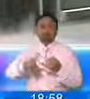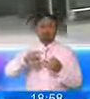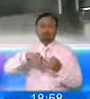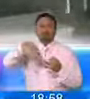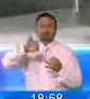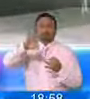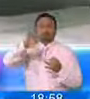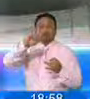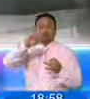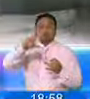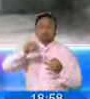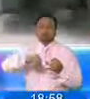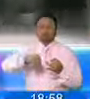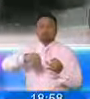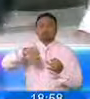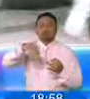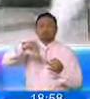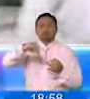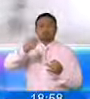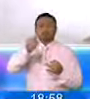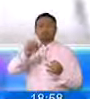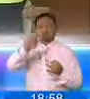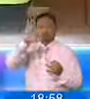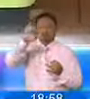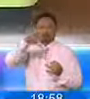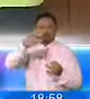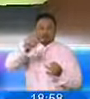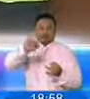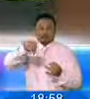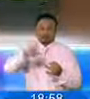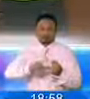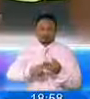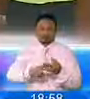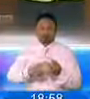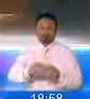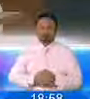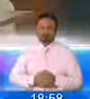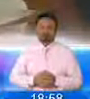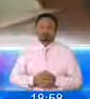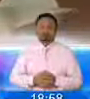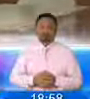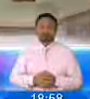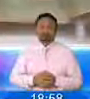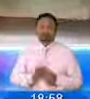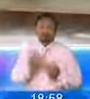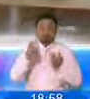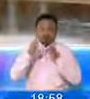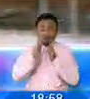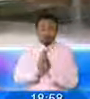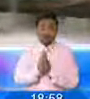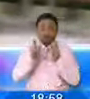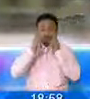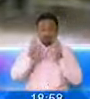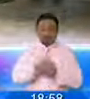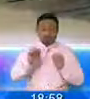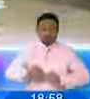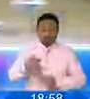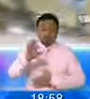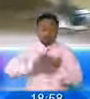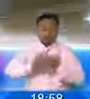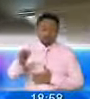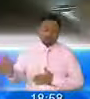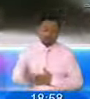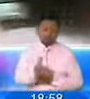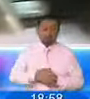E. y Santiago J. La Corte Nacional de Justicia dio paso al pedido de la Fiscalía General del Estado para que sean llamados a juicio por el